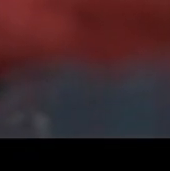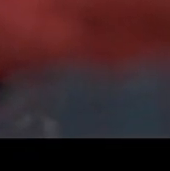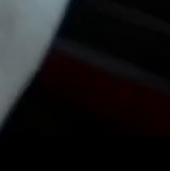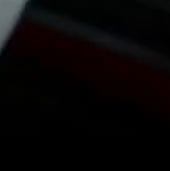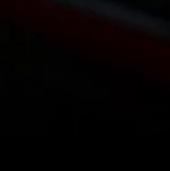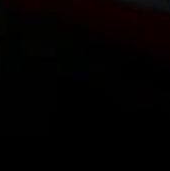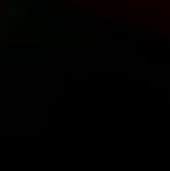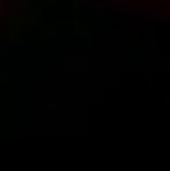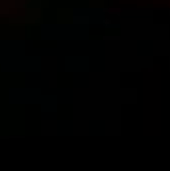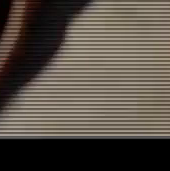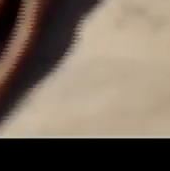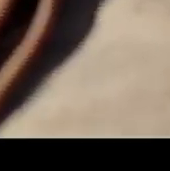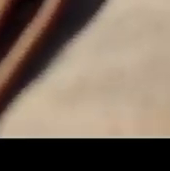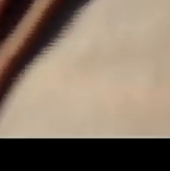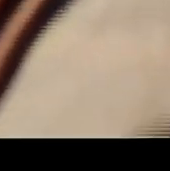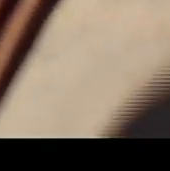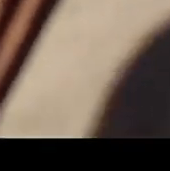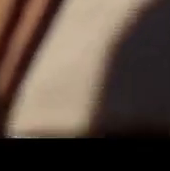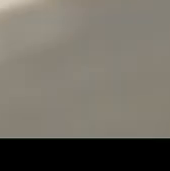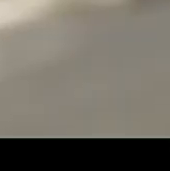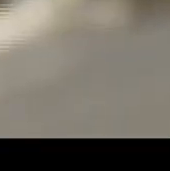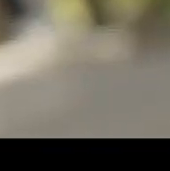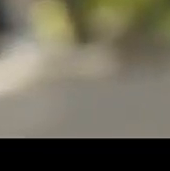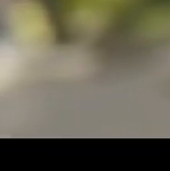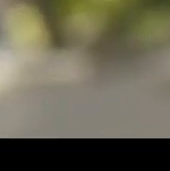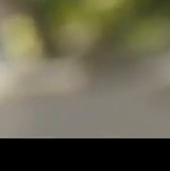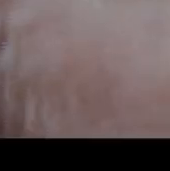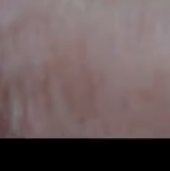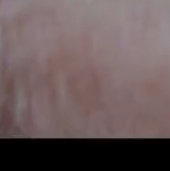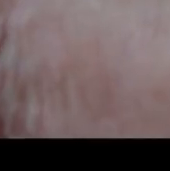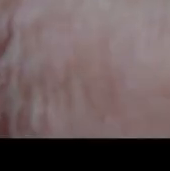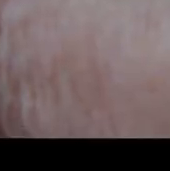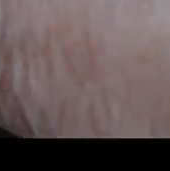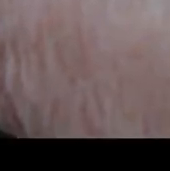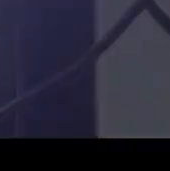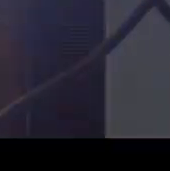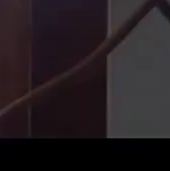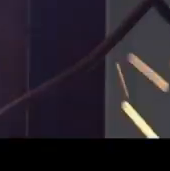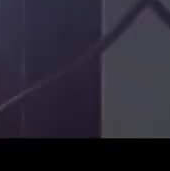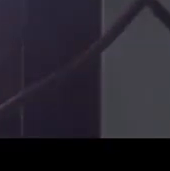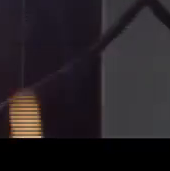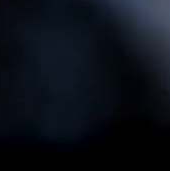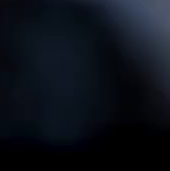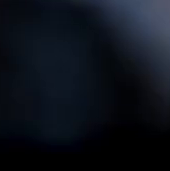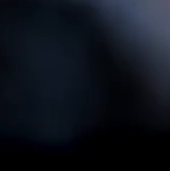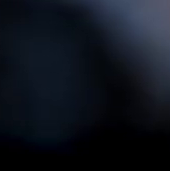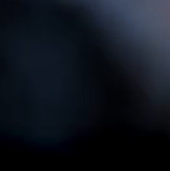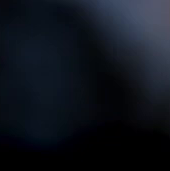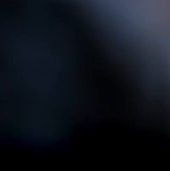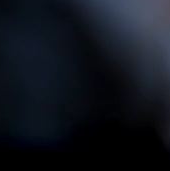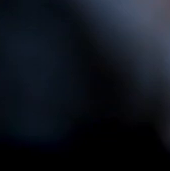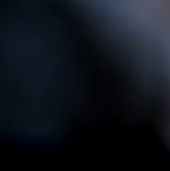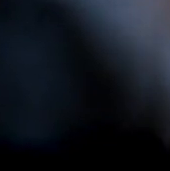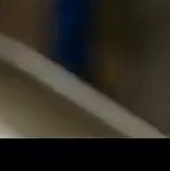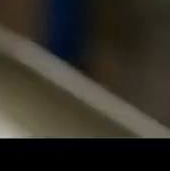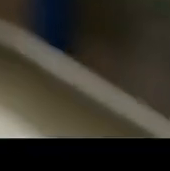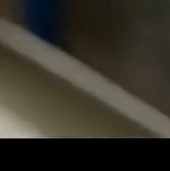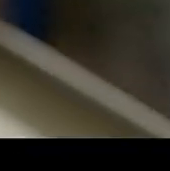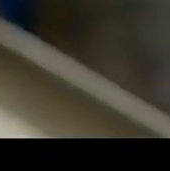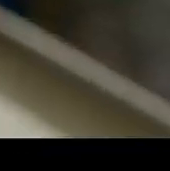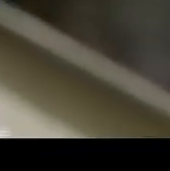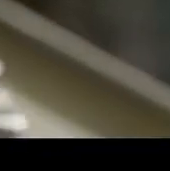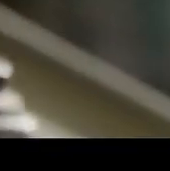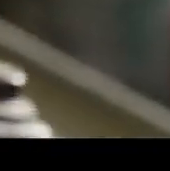heroínas de la patria por eso reivindicamos la pensión universal que hoy es un derecho no olvidemos que los que gobernaron antes